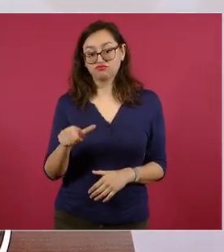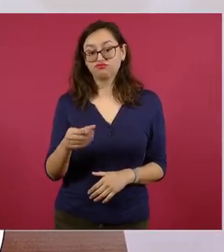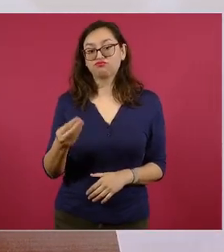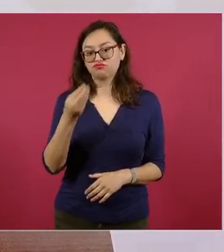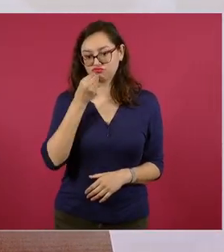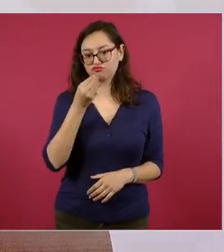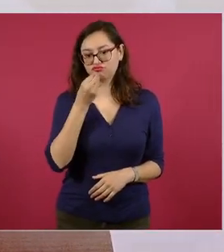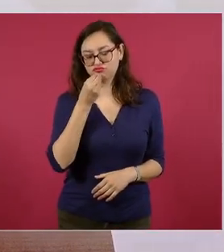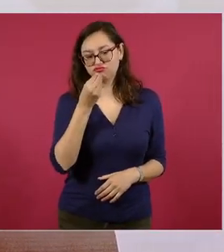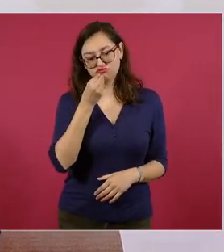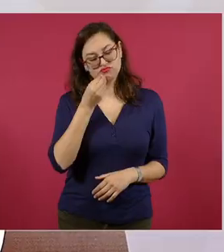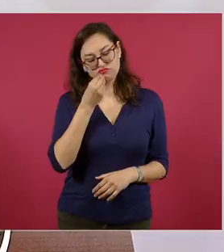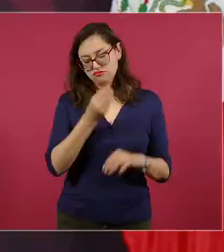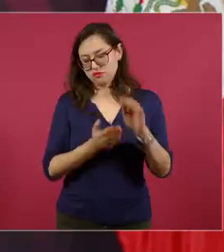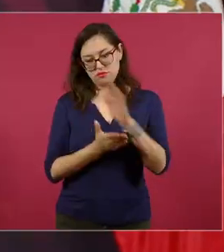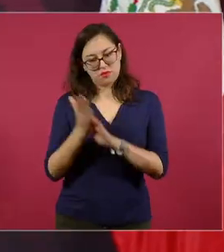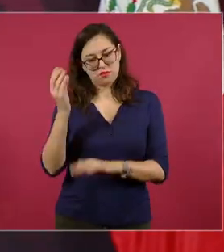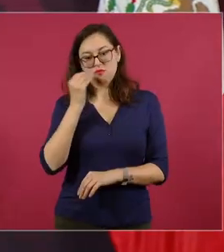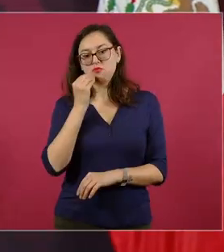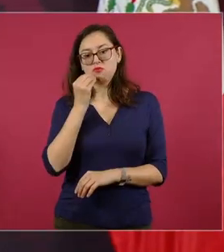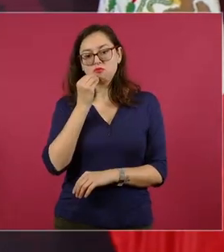ahí